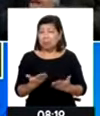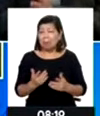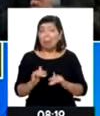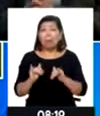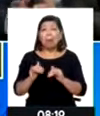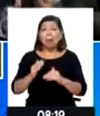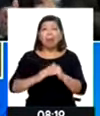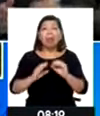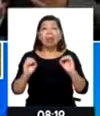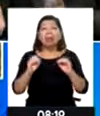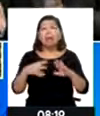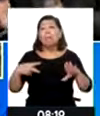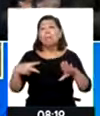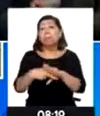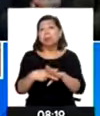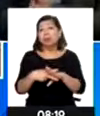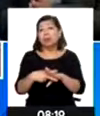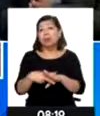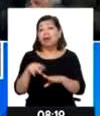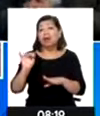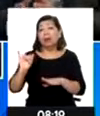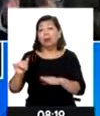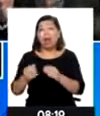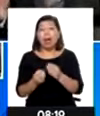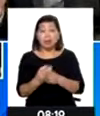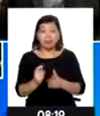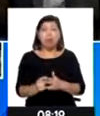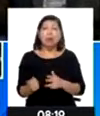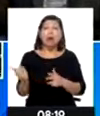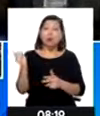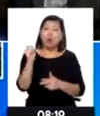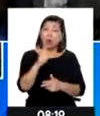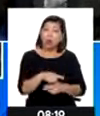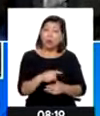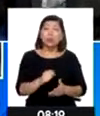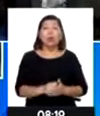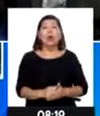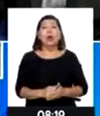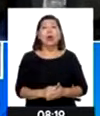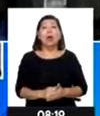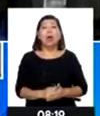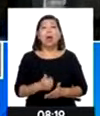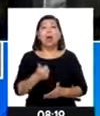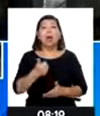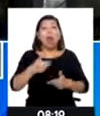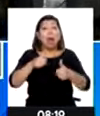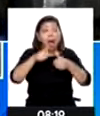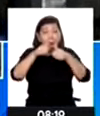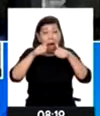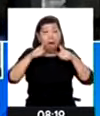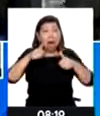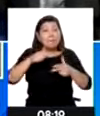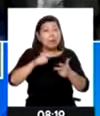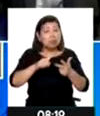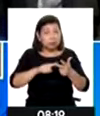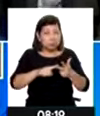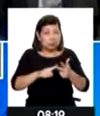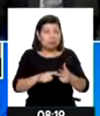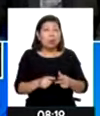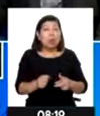paró la obra. Vamos a reiniciarle este año. Tenemos un penal en Amazonas y así